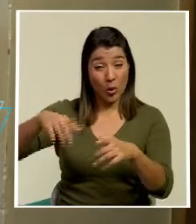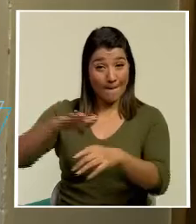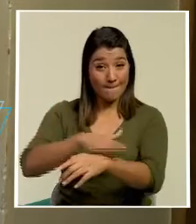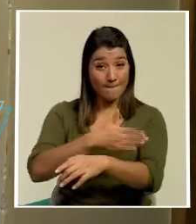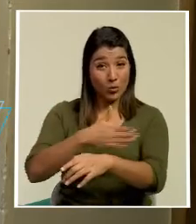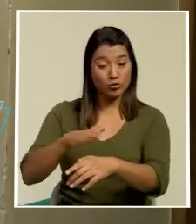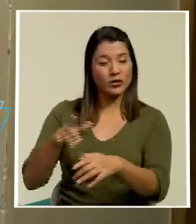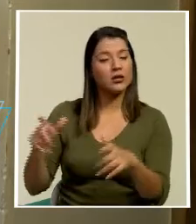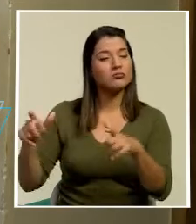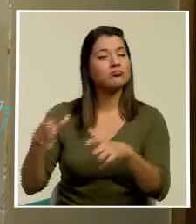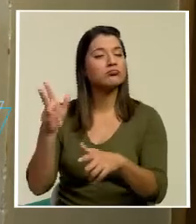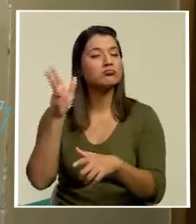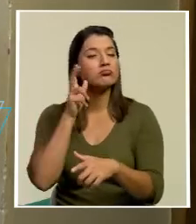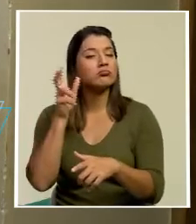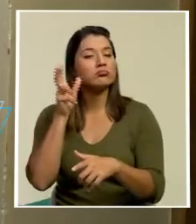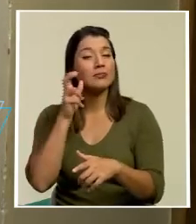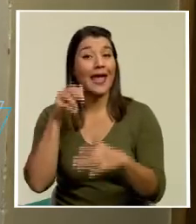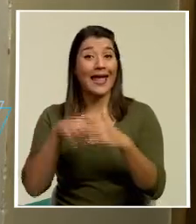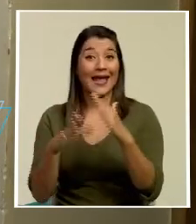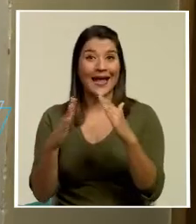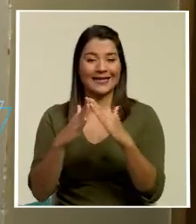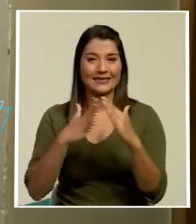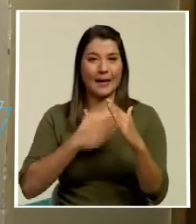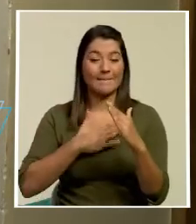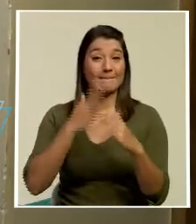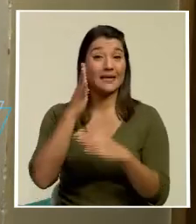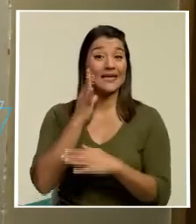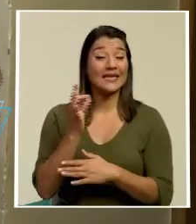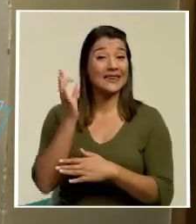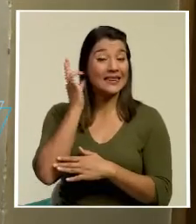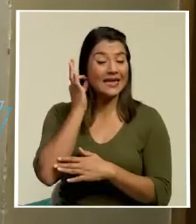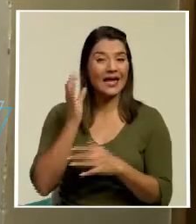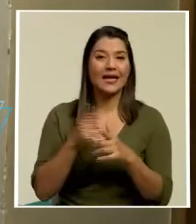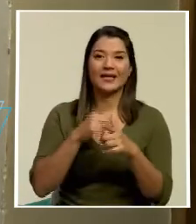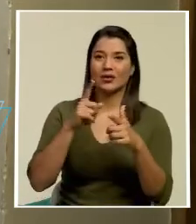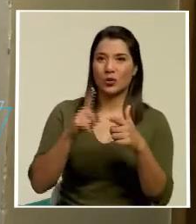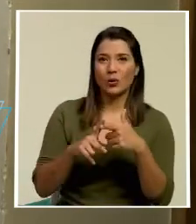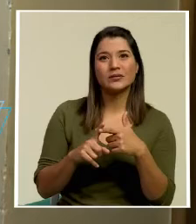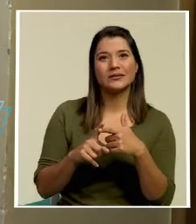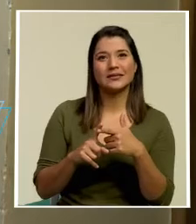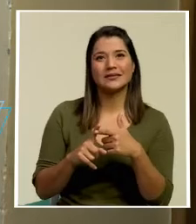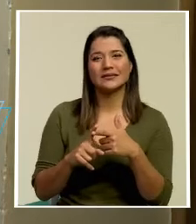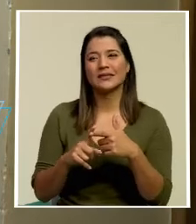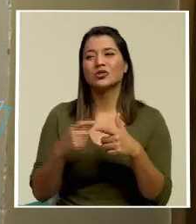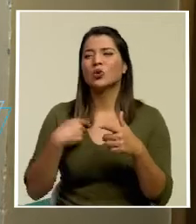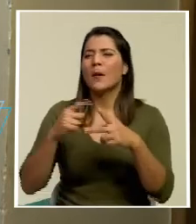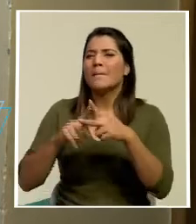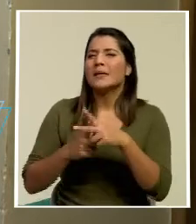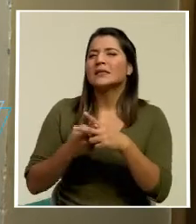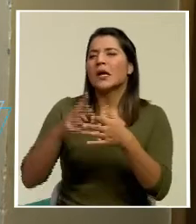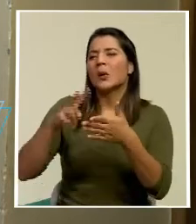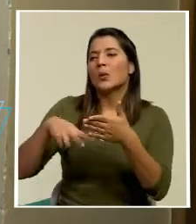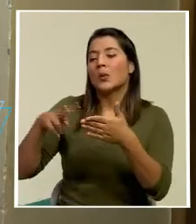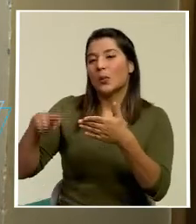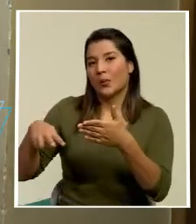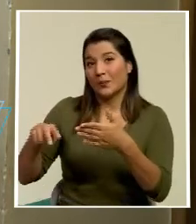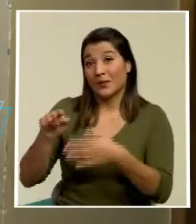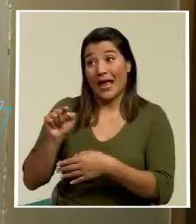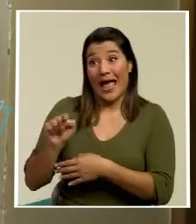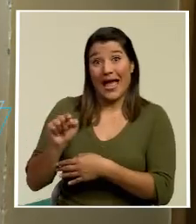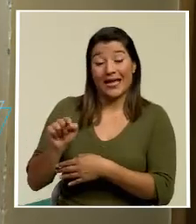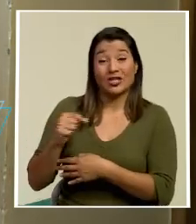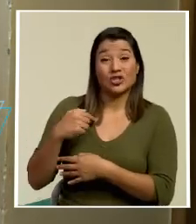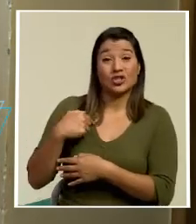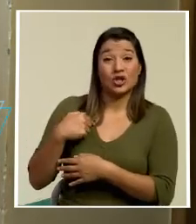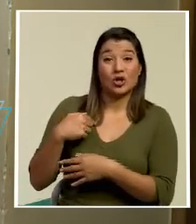Amado Nervo y Plenitud, y ahí eso se legaba a otros. En ese tiempo yo todavía estaba